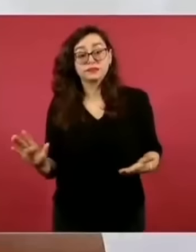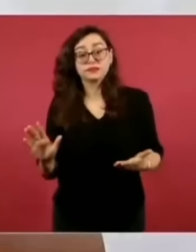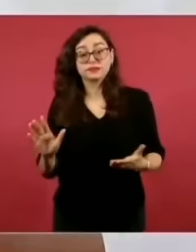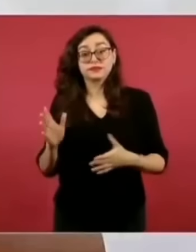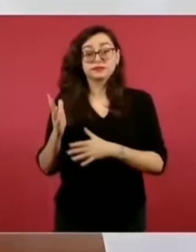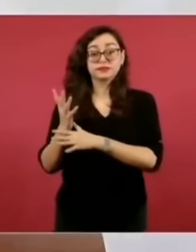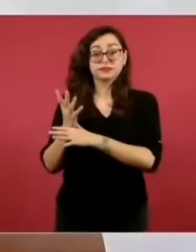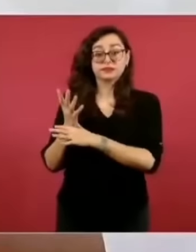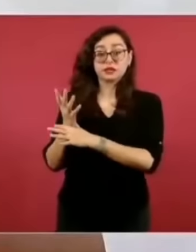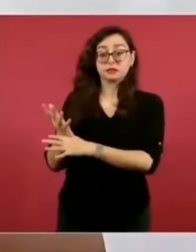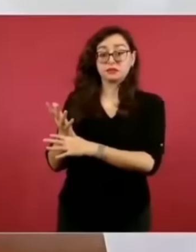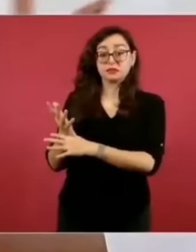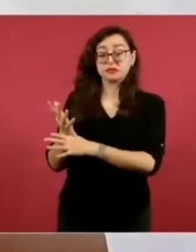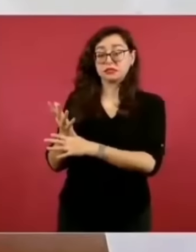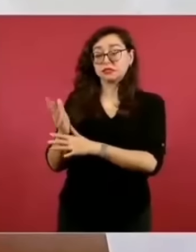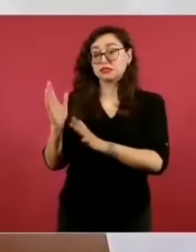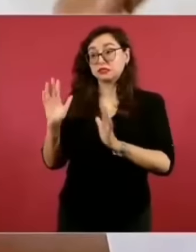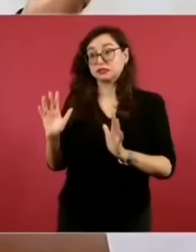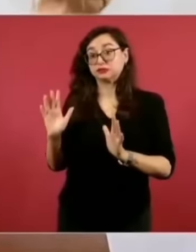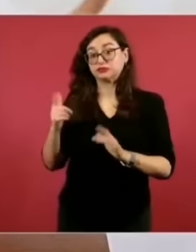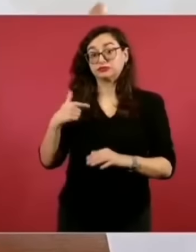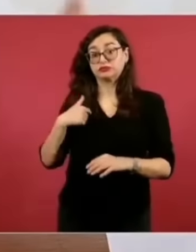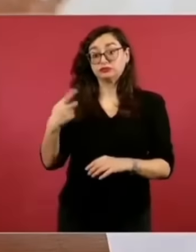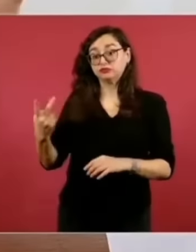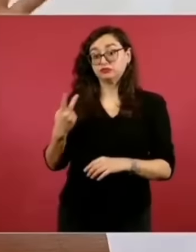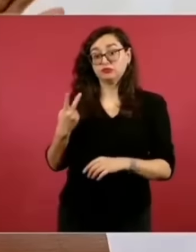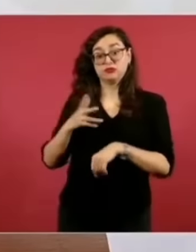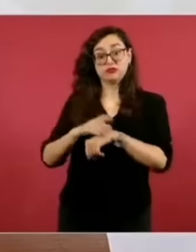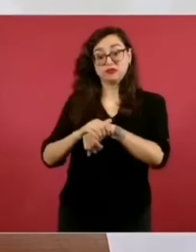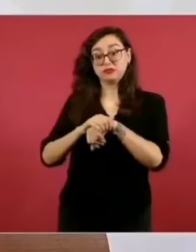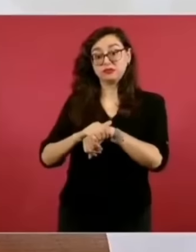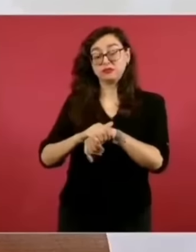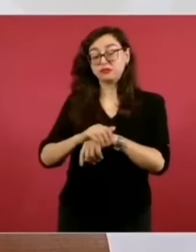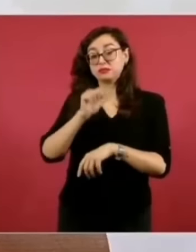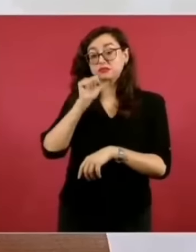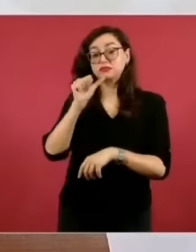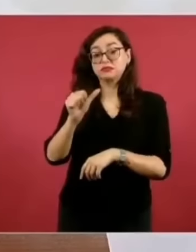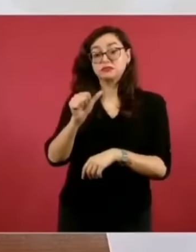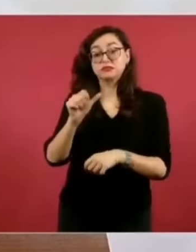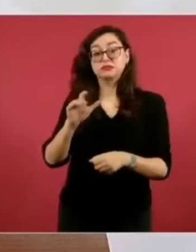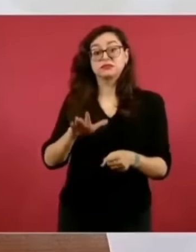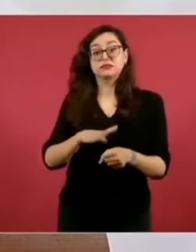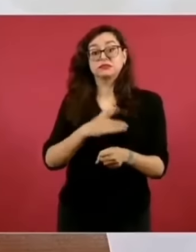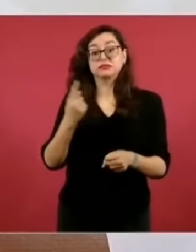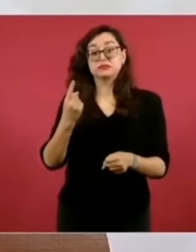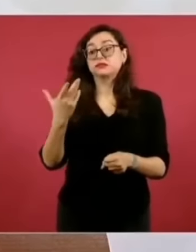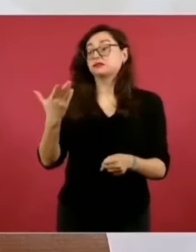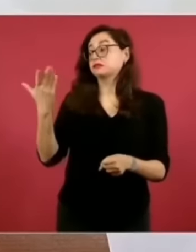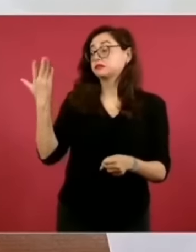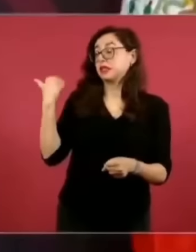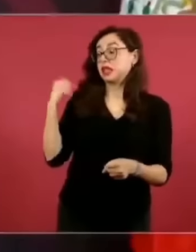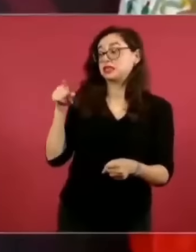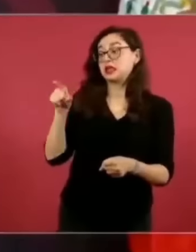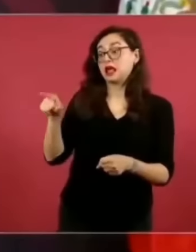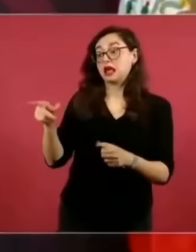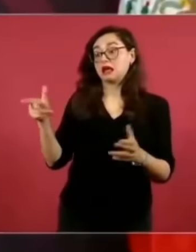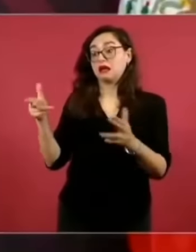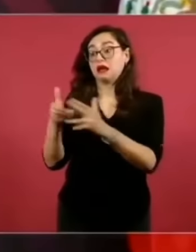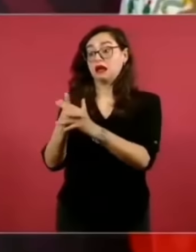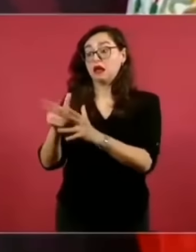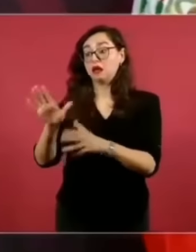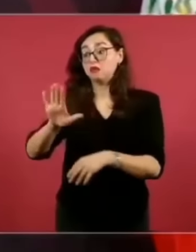pues no soy su amigo porque a él lo quisieron asesinar y